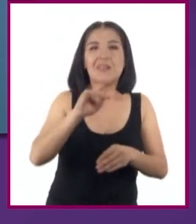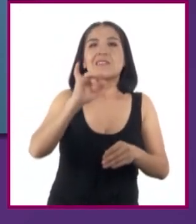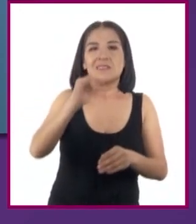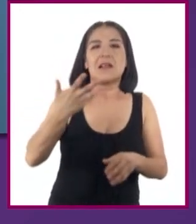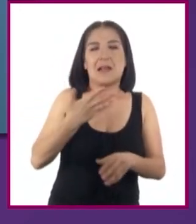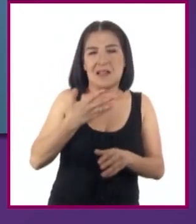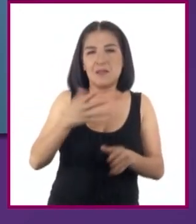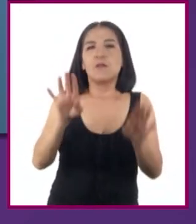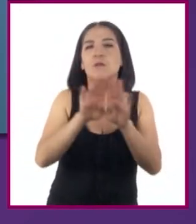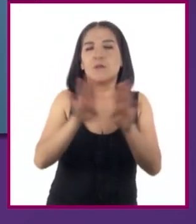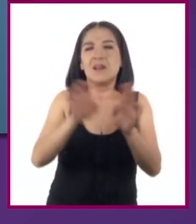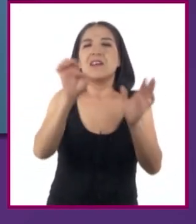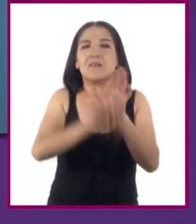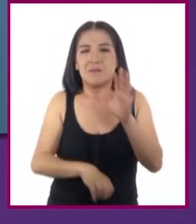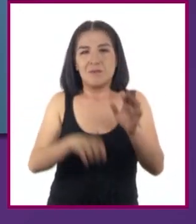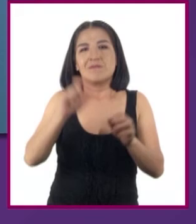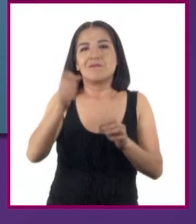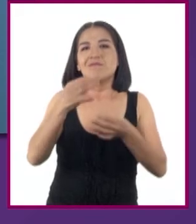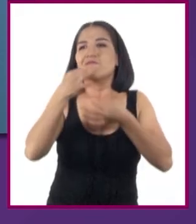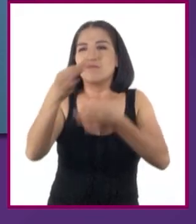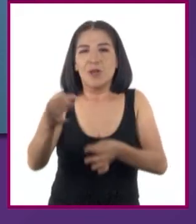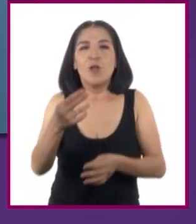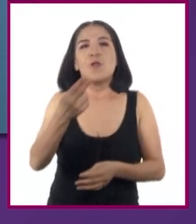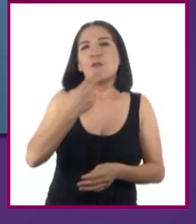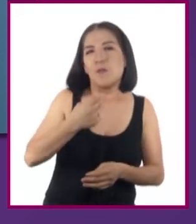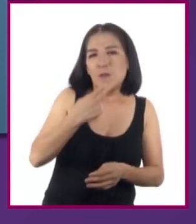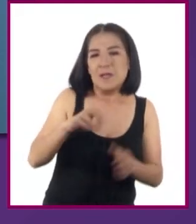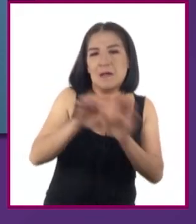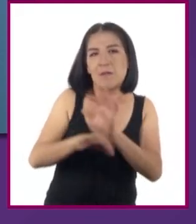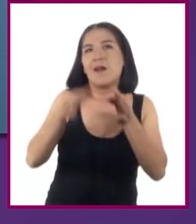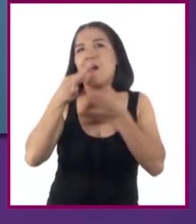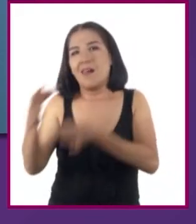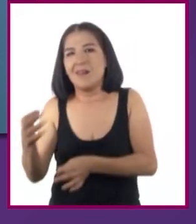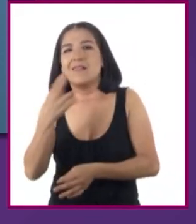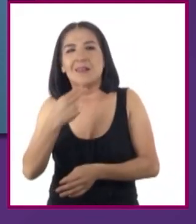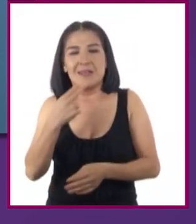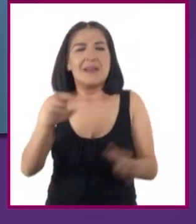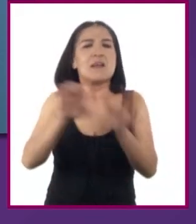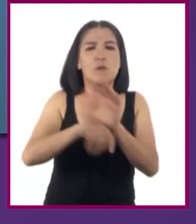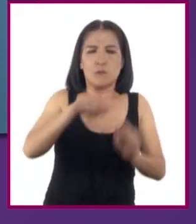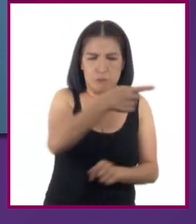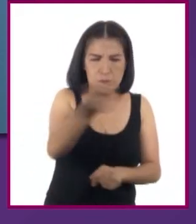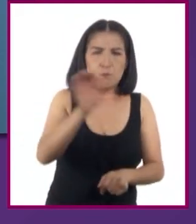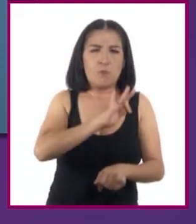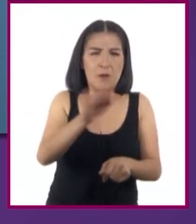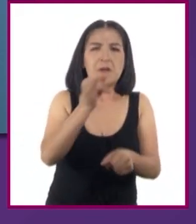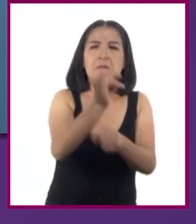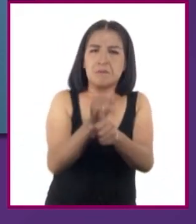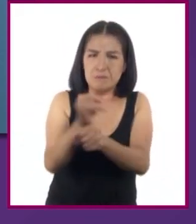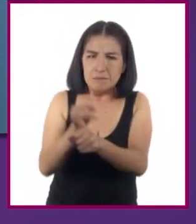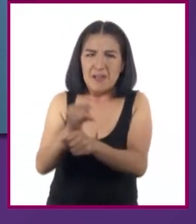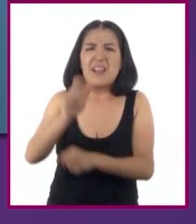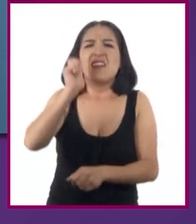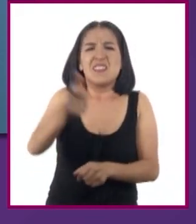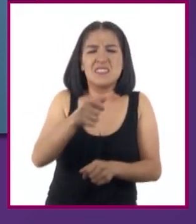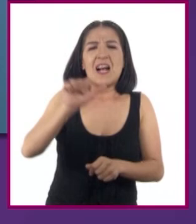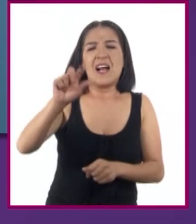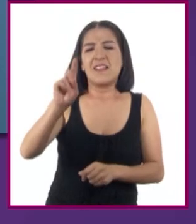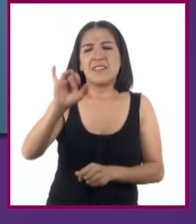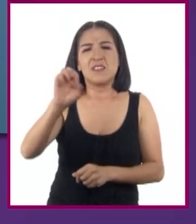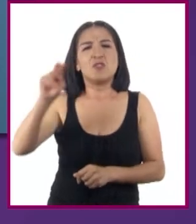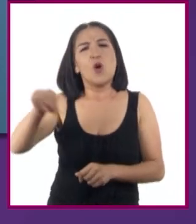sus ingredientes, que son los factores de los que hablamos. Ustedes pueden investigar sobre otras conductas adictivas